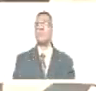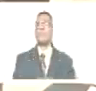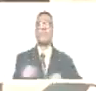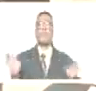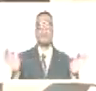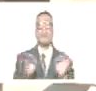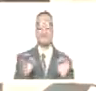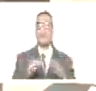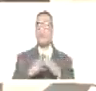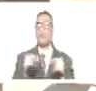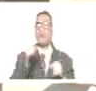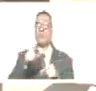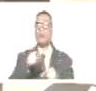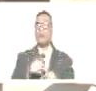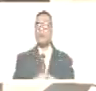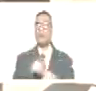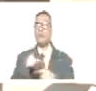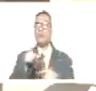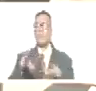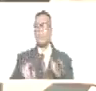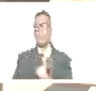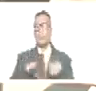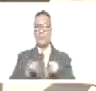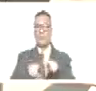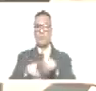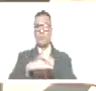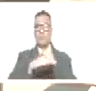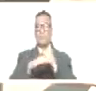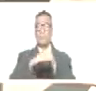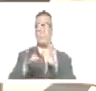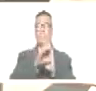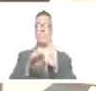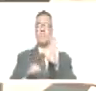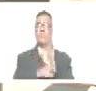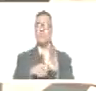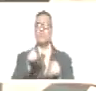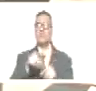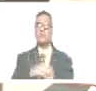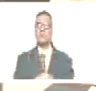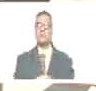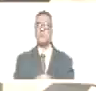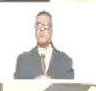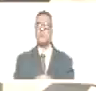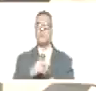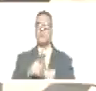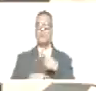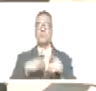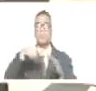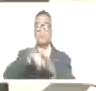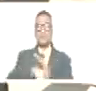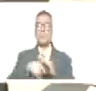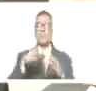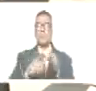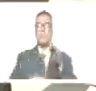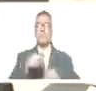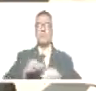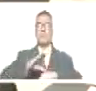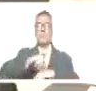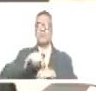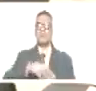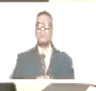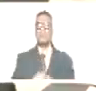pasan por la ley, por la Constitución, por ser sometido a las leyes cuando cometen delito. Por eso